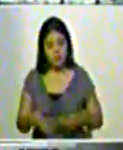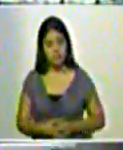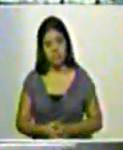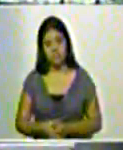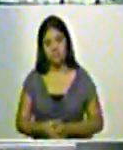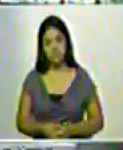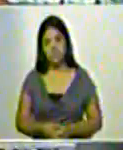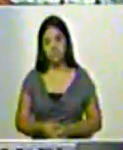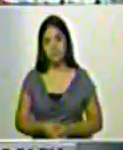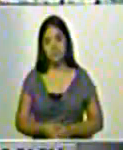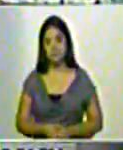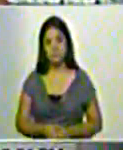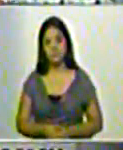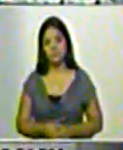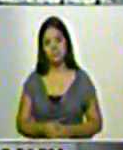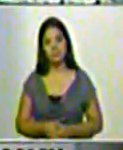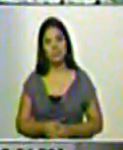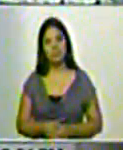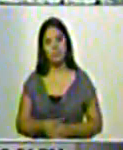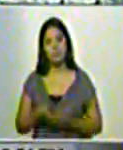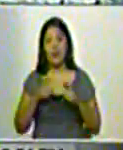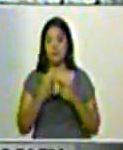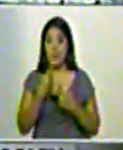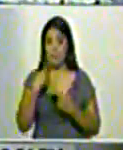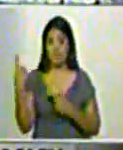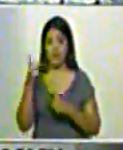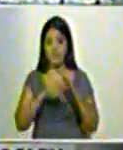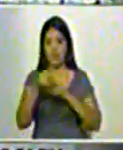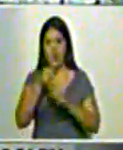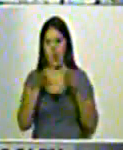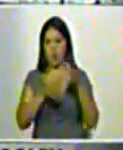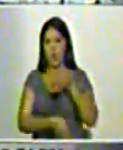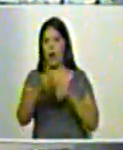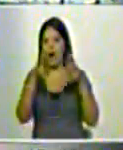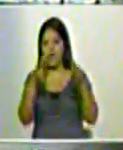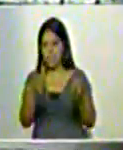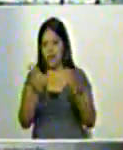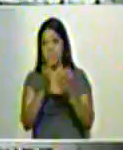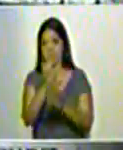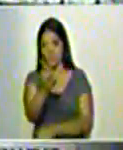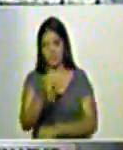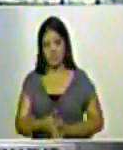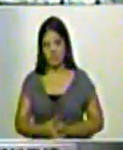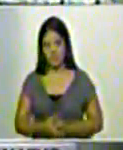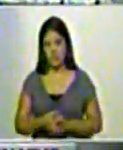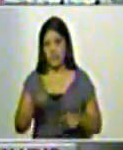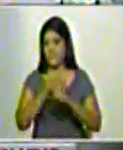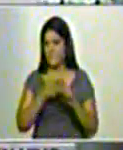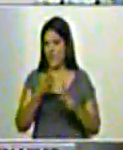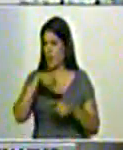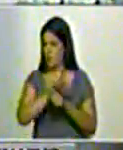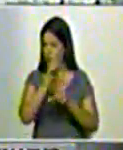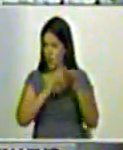al voto. Entonces viene Ramos Alves a decir que son las bandas armadas del PSUV. Pero ese no fue el único Twitter que él